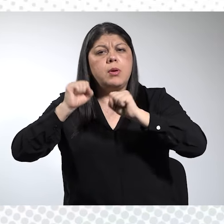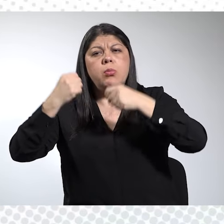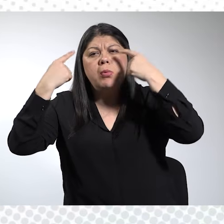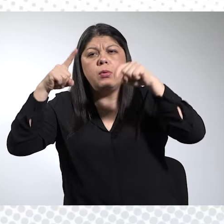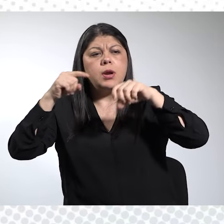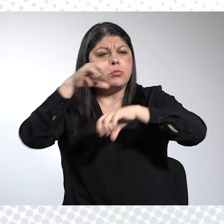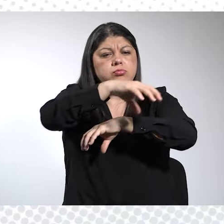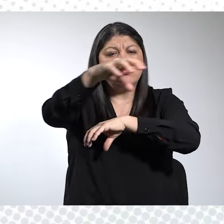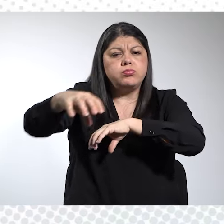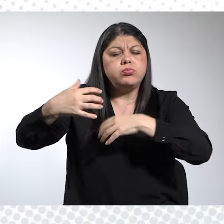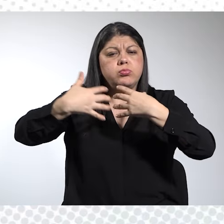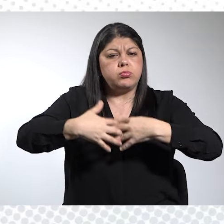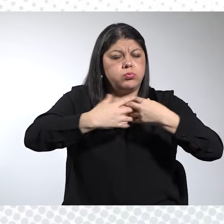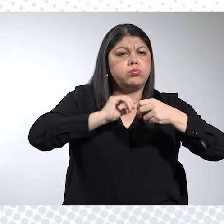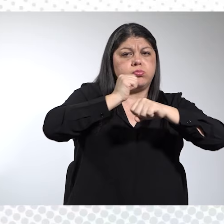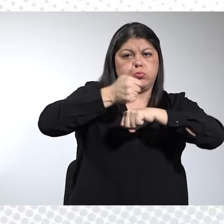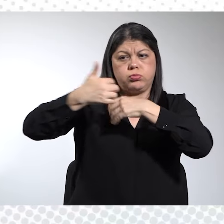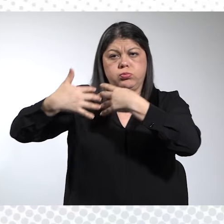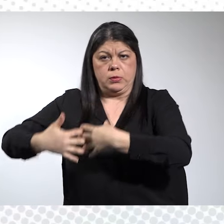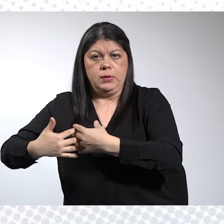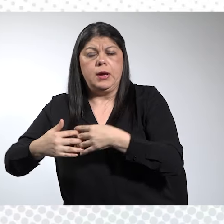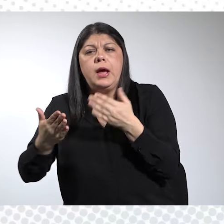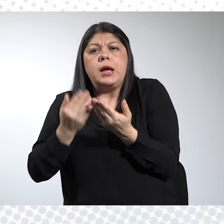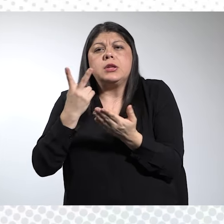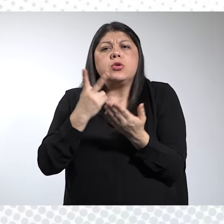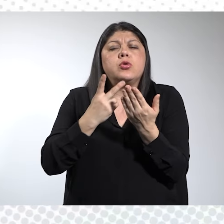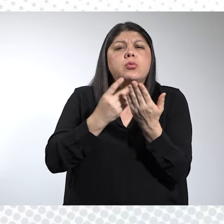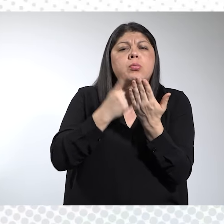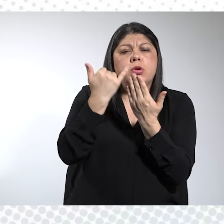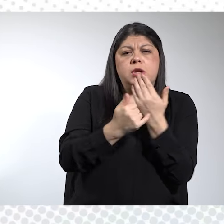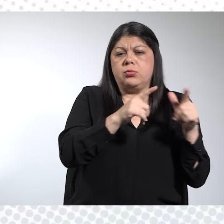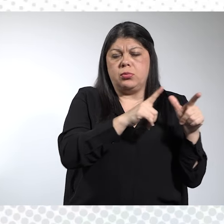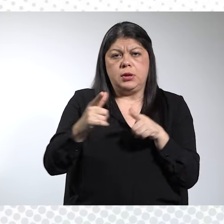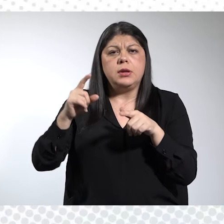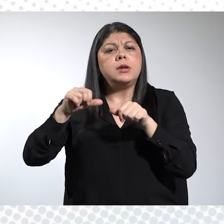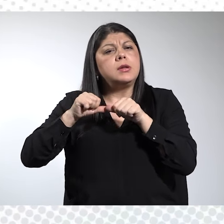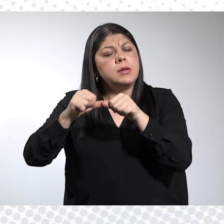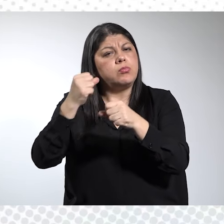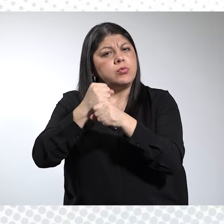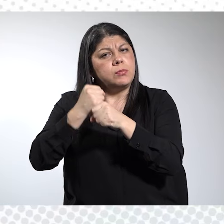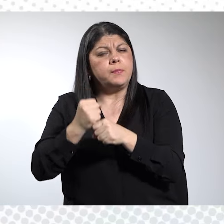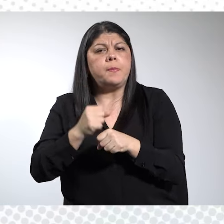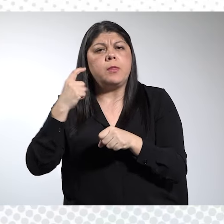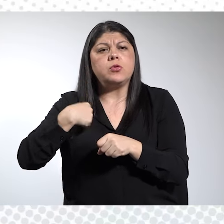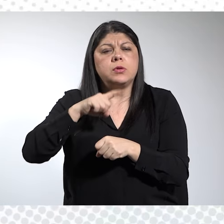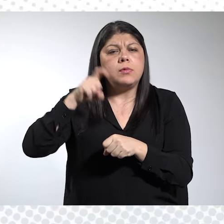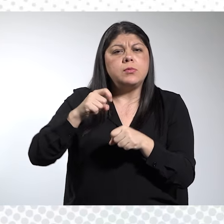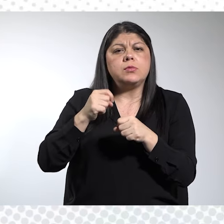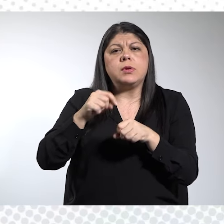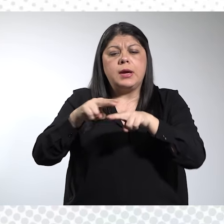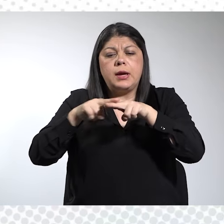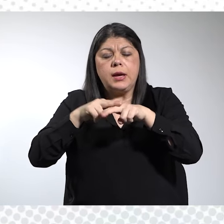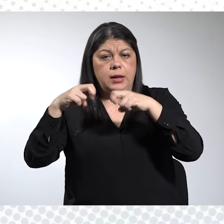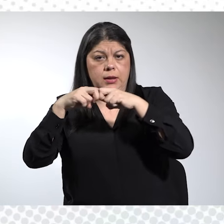podamos hacer la zona franca necesarias. Tenemos 2 o 3 proyectos casi que están desarrollados, hay que seguir trabajando en ellos. Debemos trabajar